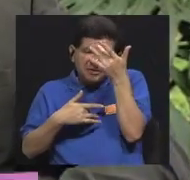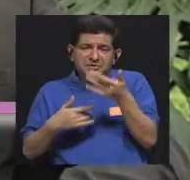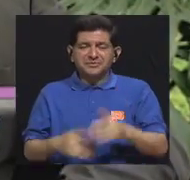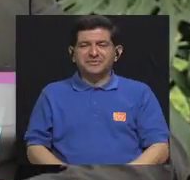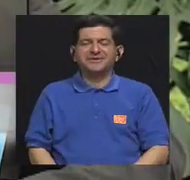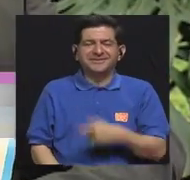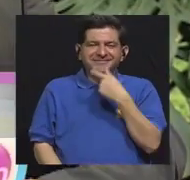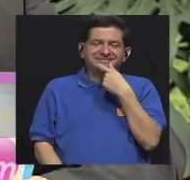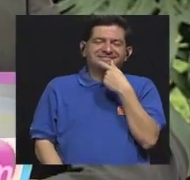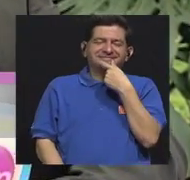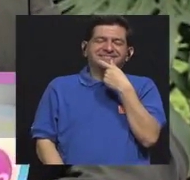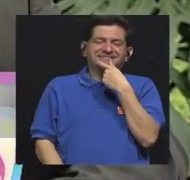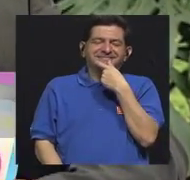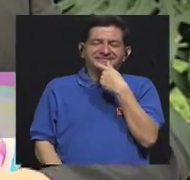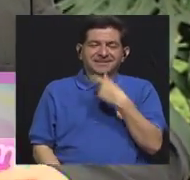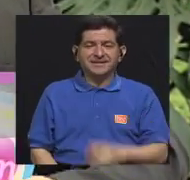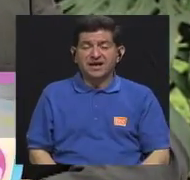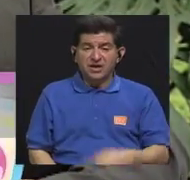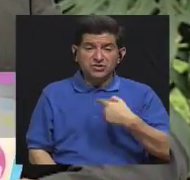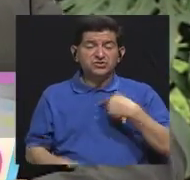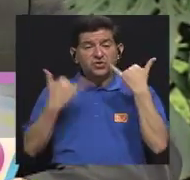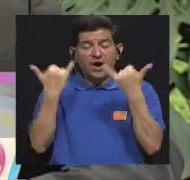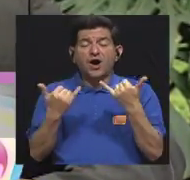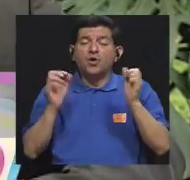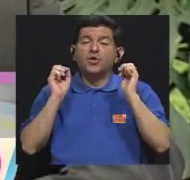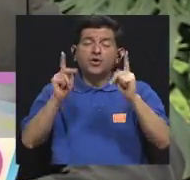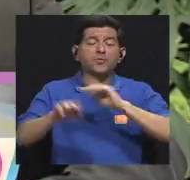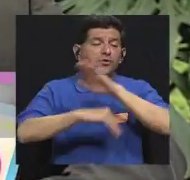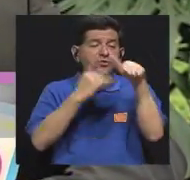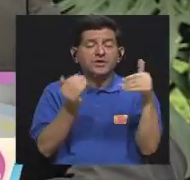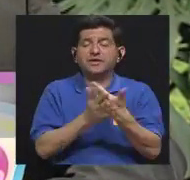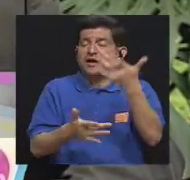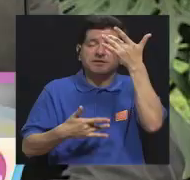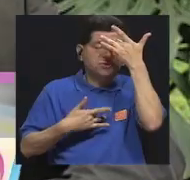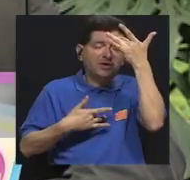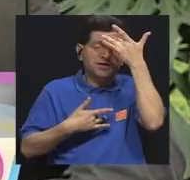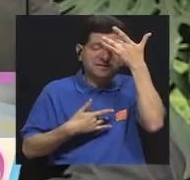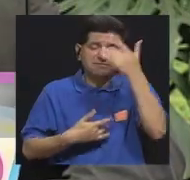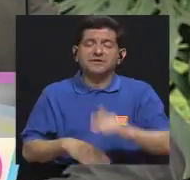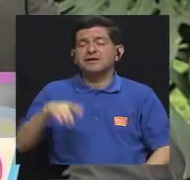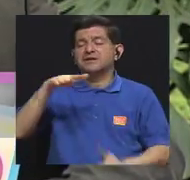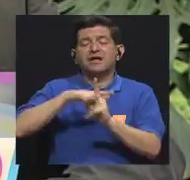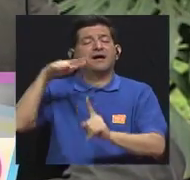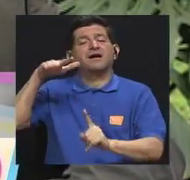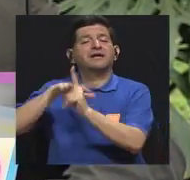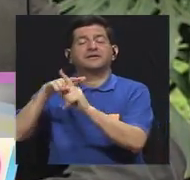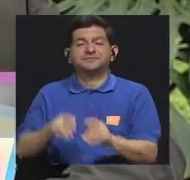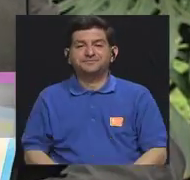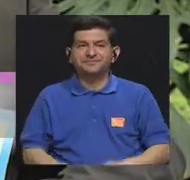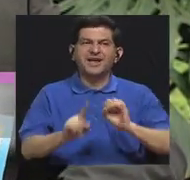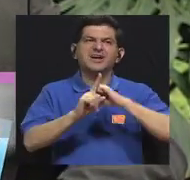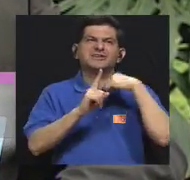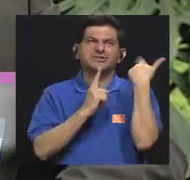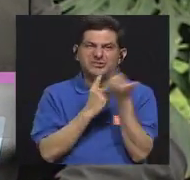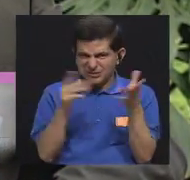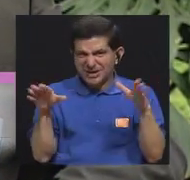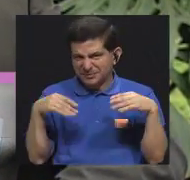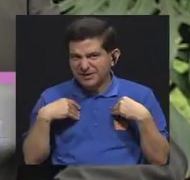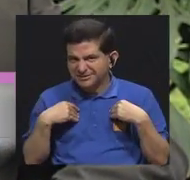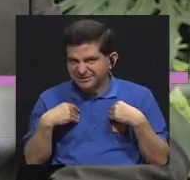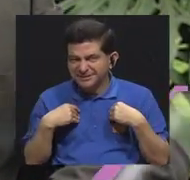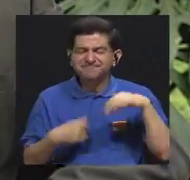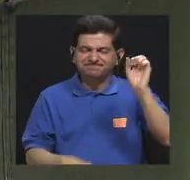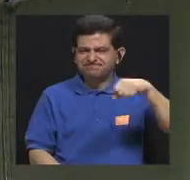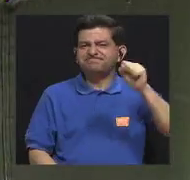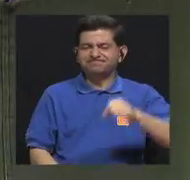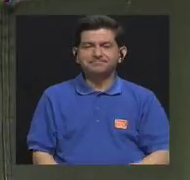decir, es una etapa donde me doy el espacio de enfermarme todas las veces que yo quiera, porque es lo como... Lo socialmente aceptado, exactamente.